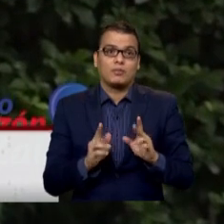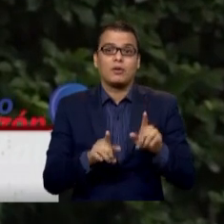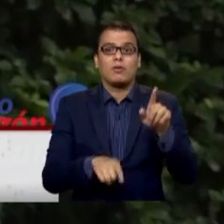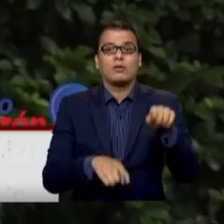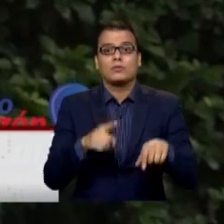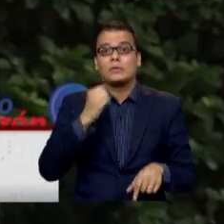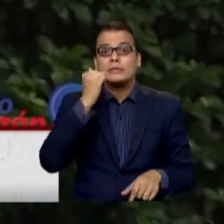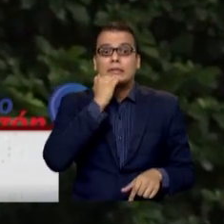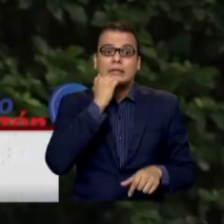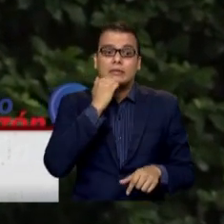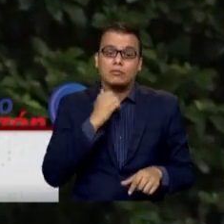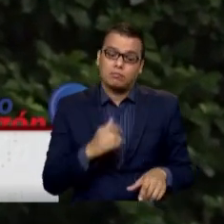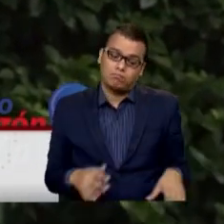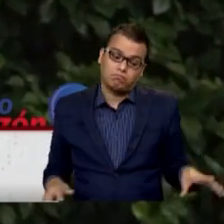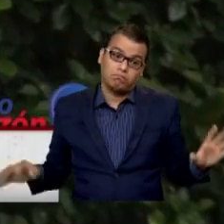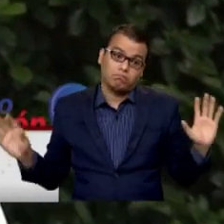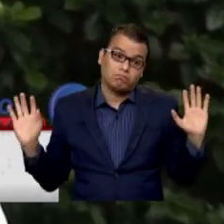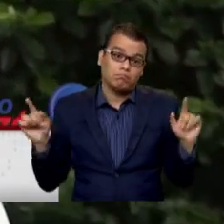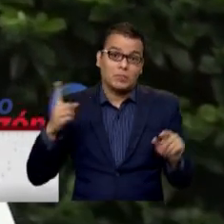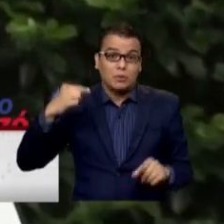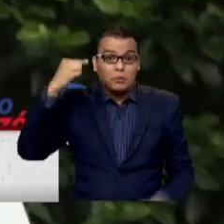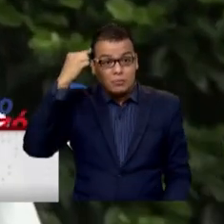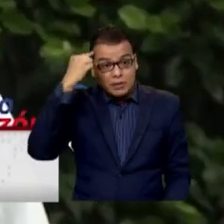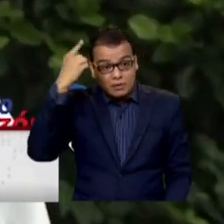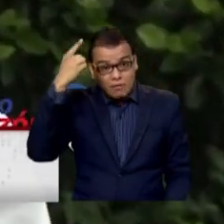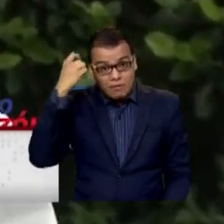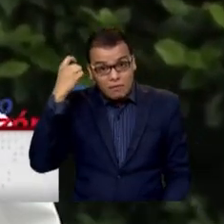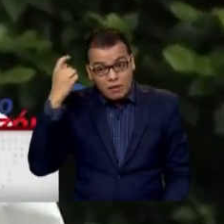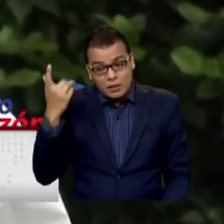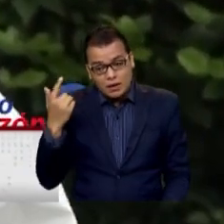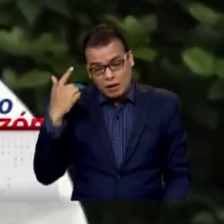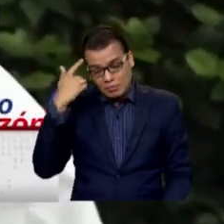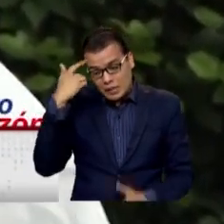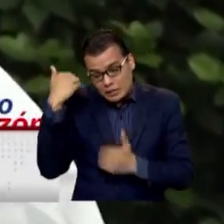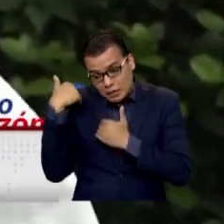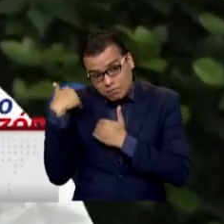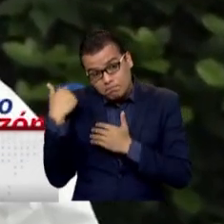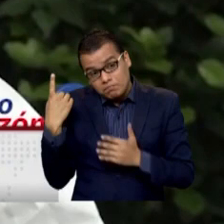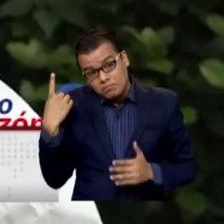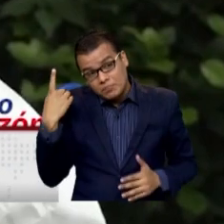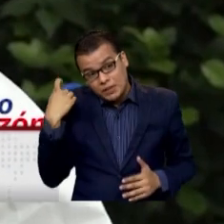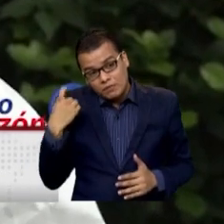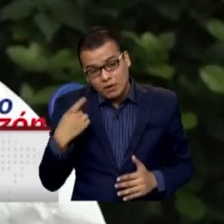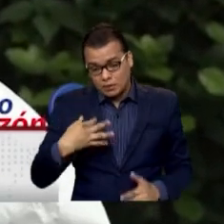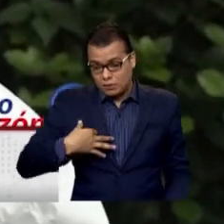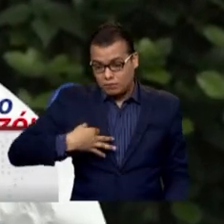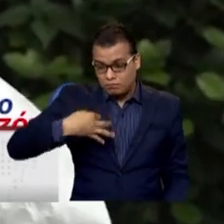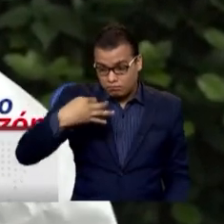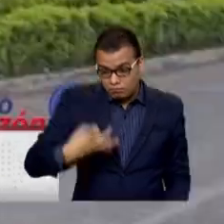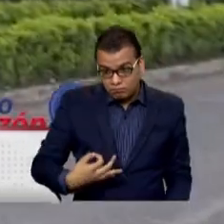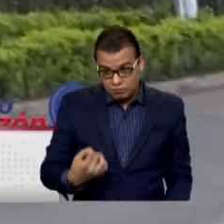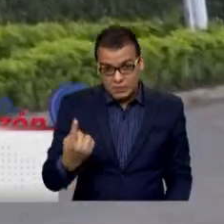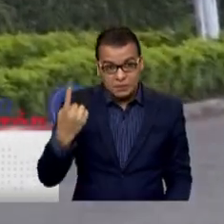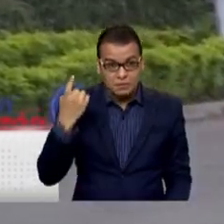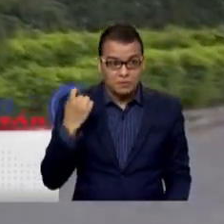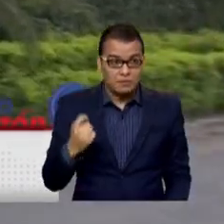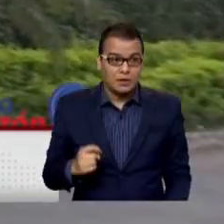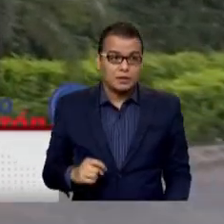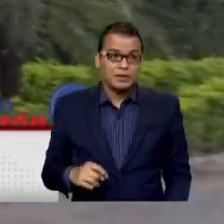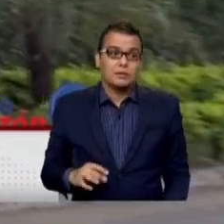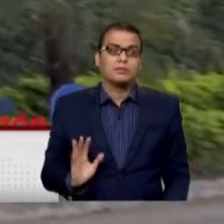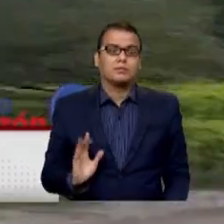que quizás su nivel cultural, su nivel de responsabilidad, su nivel ético es muy pobre y